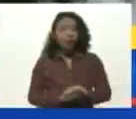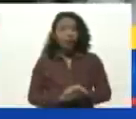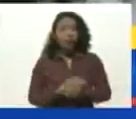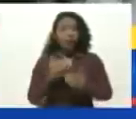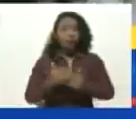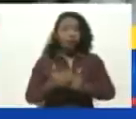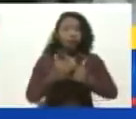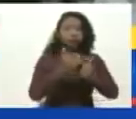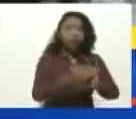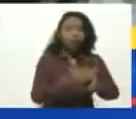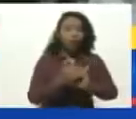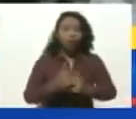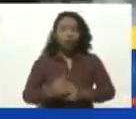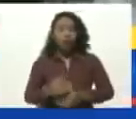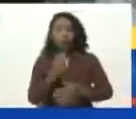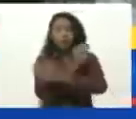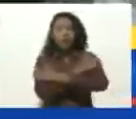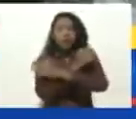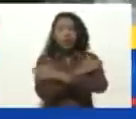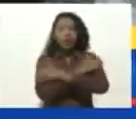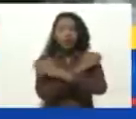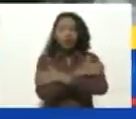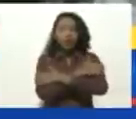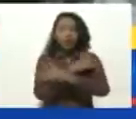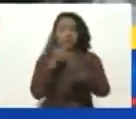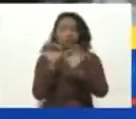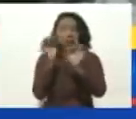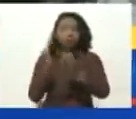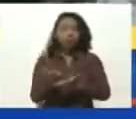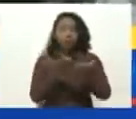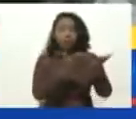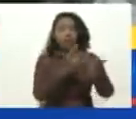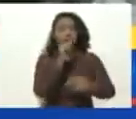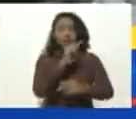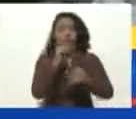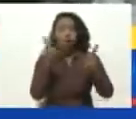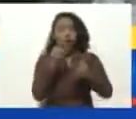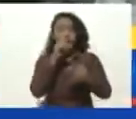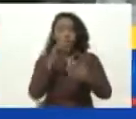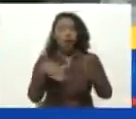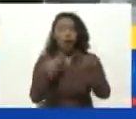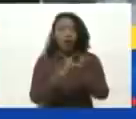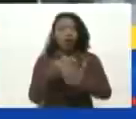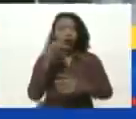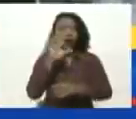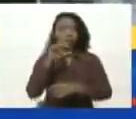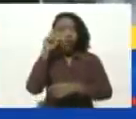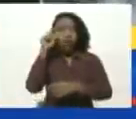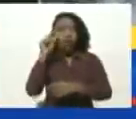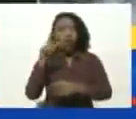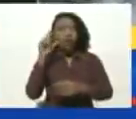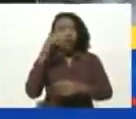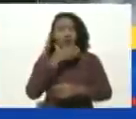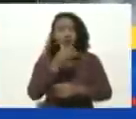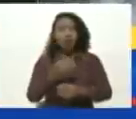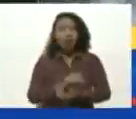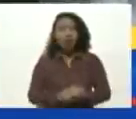para las felicitaciones y los regalos a Silita por su cumpleaños hasta el 31 de diciembre.